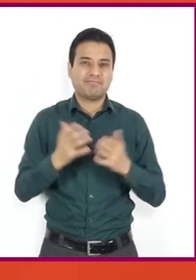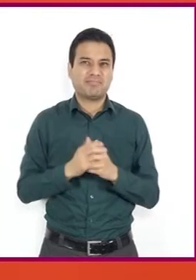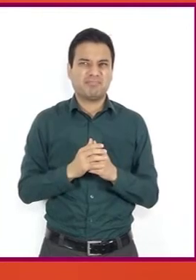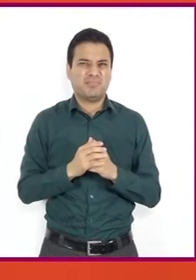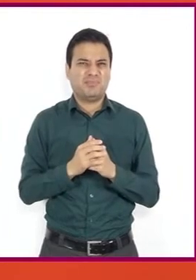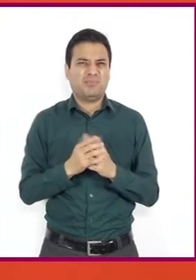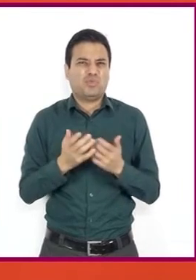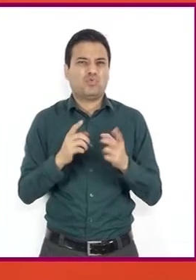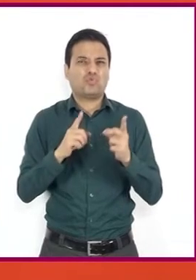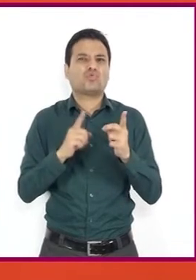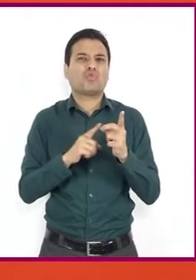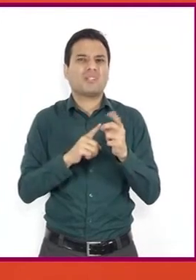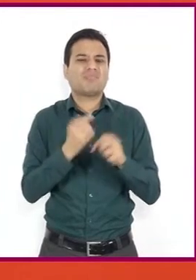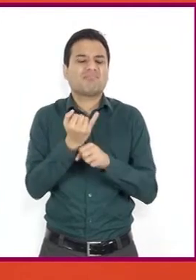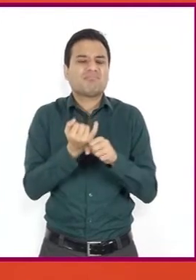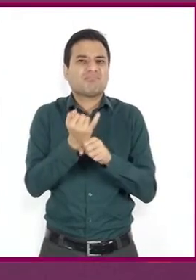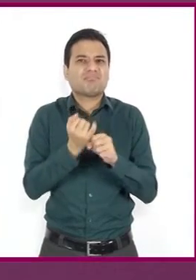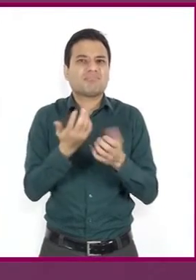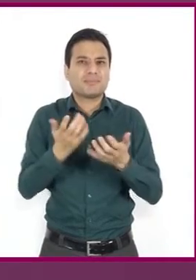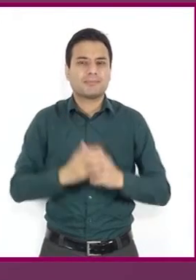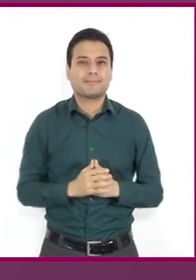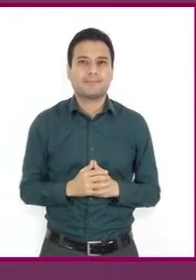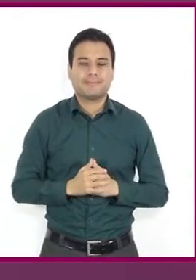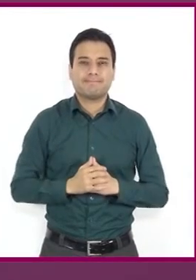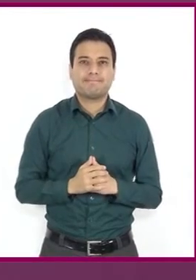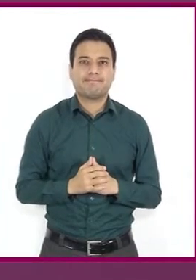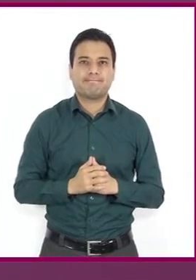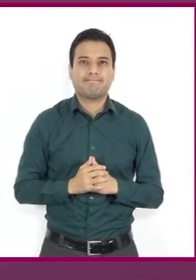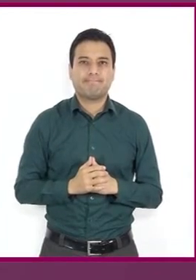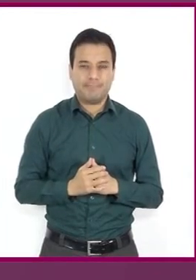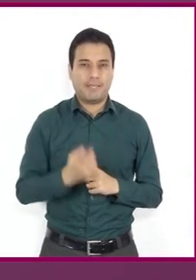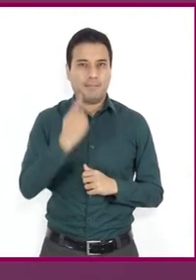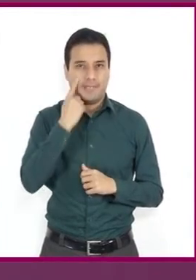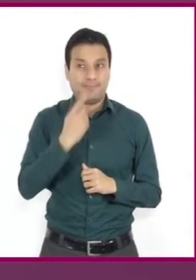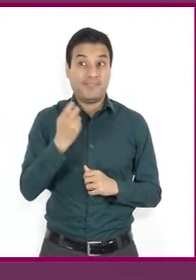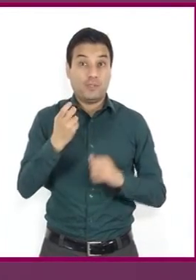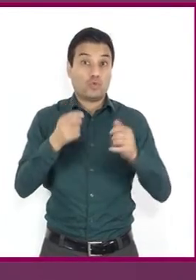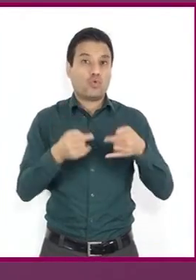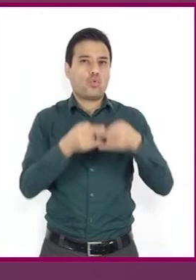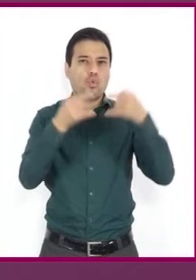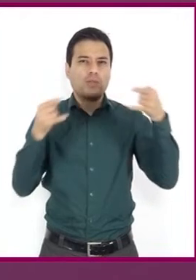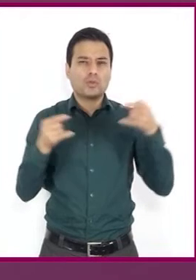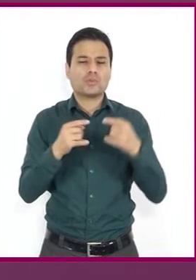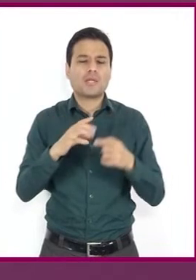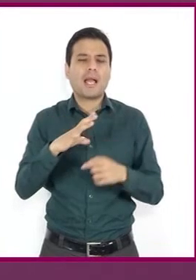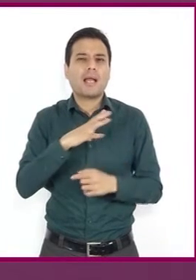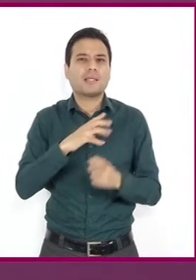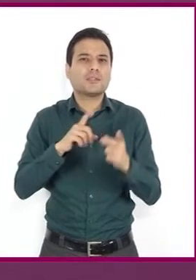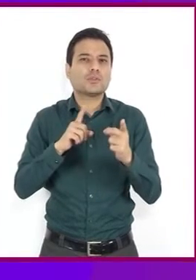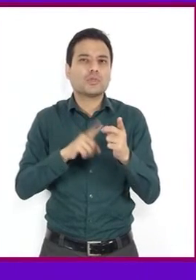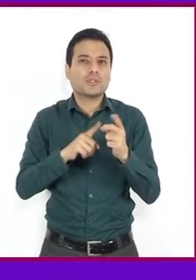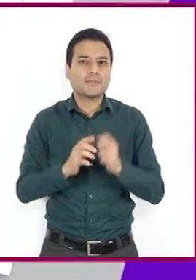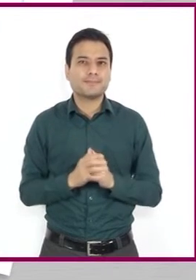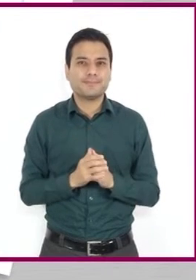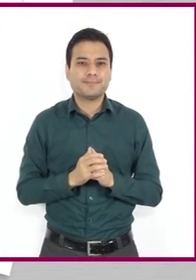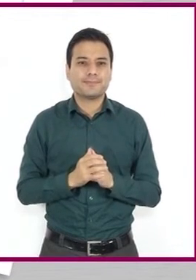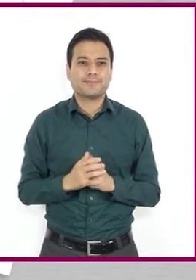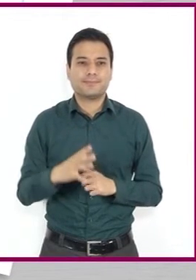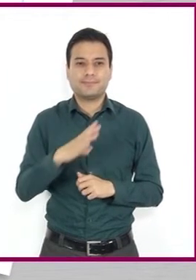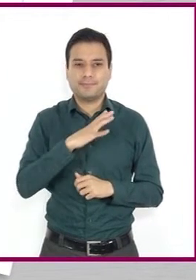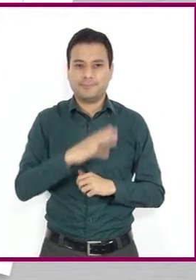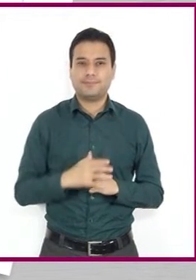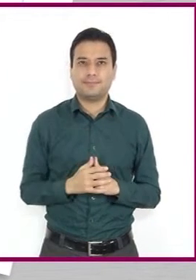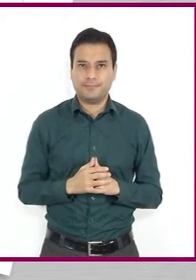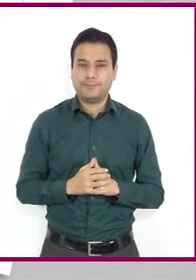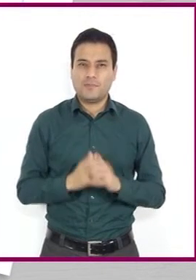de fuentes de consulta los puedo encontrar. Estos textos los pueden encontrar en las fuentes literarias. No olviden